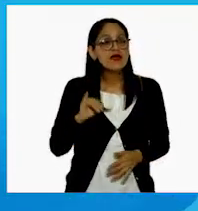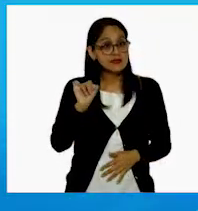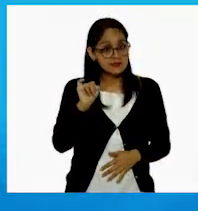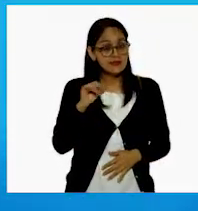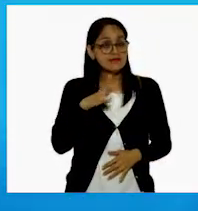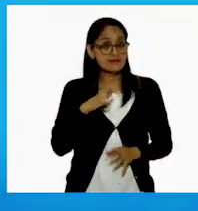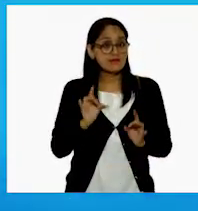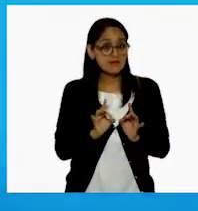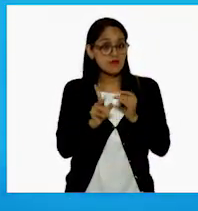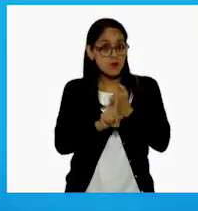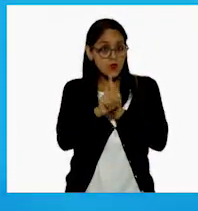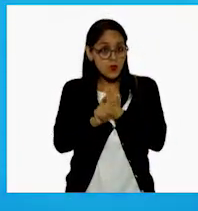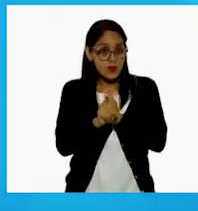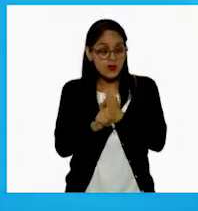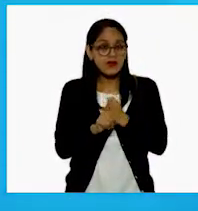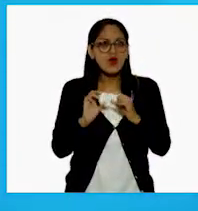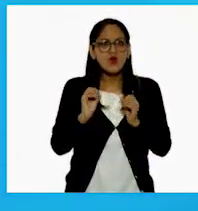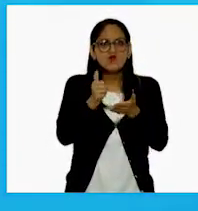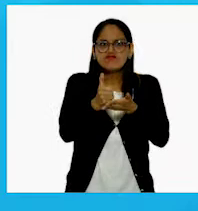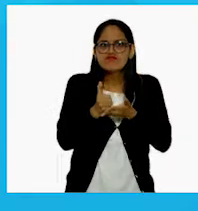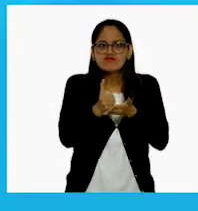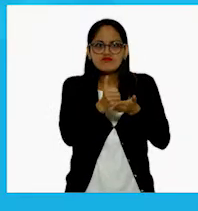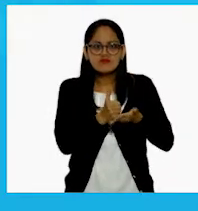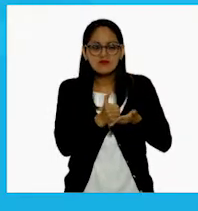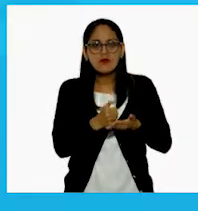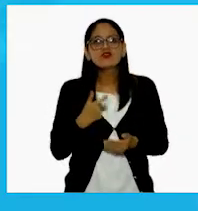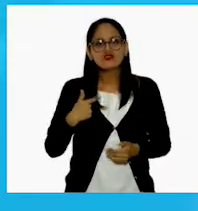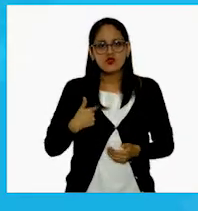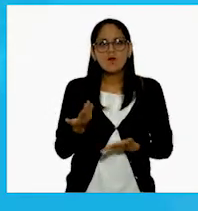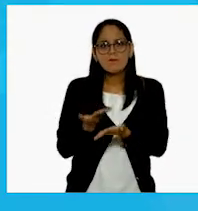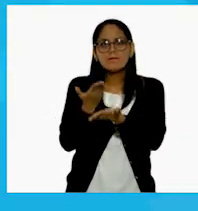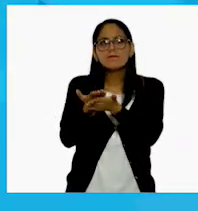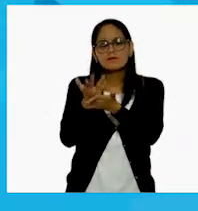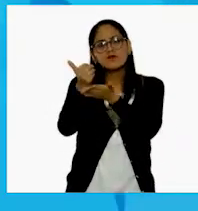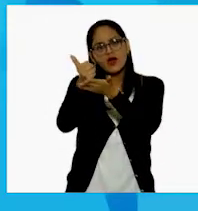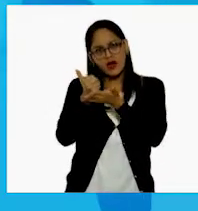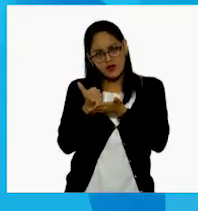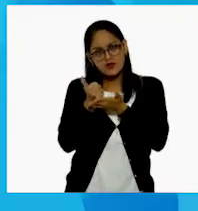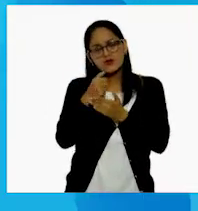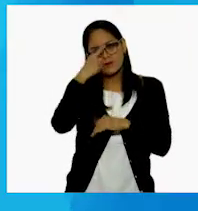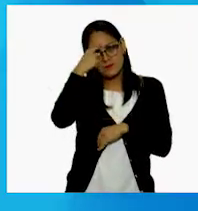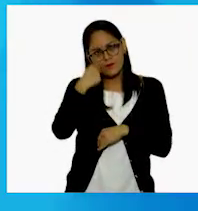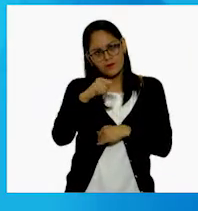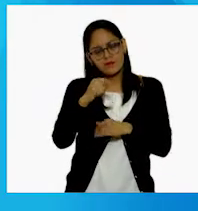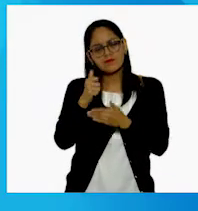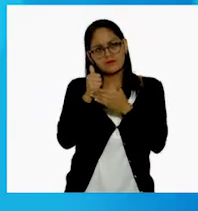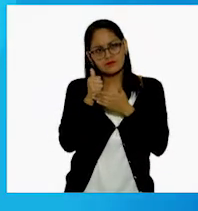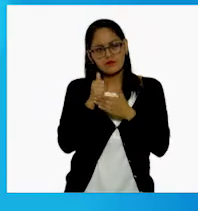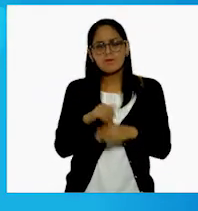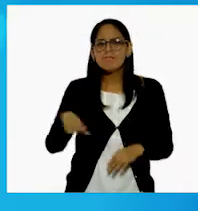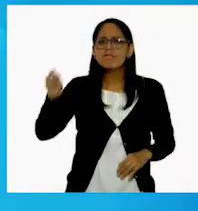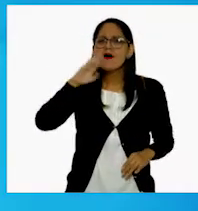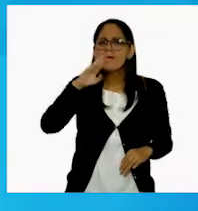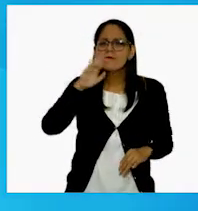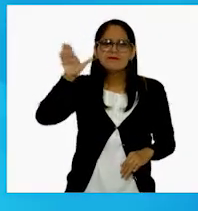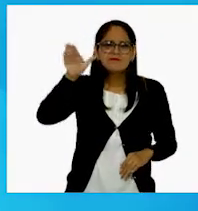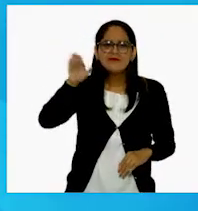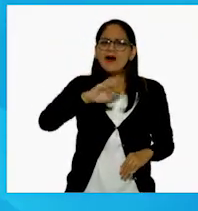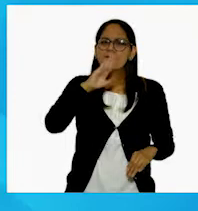tengo un problema o necesito ayuda, pido a alguien que me eche una mano. ¡Mamá!